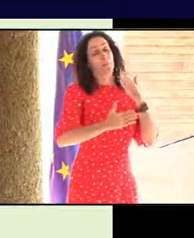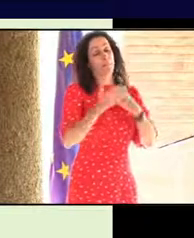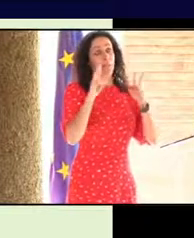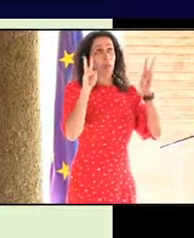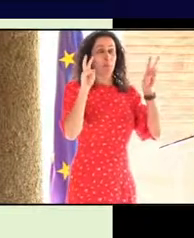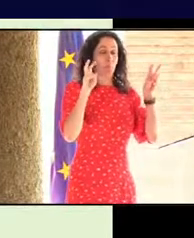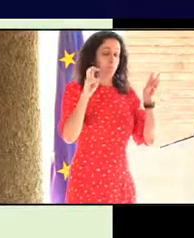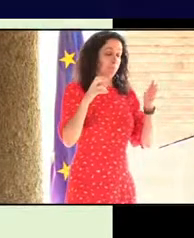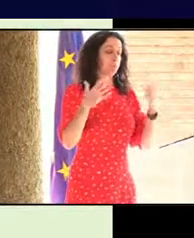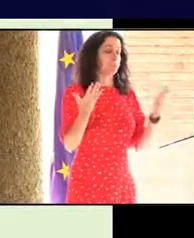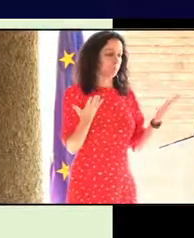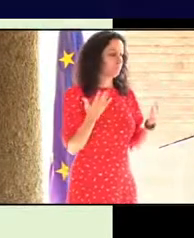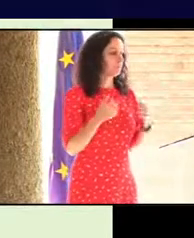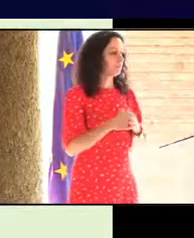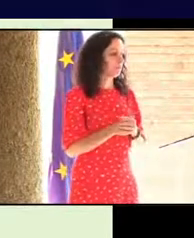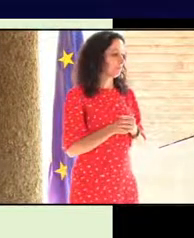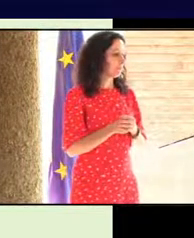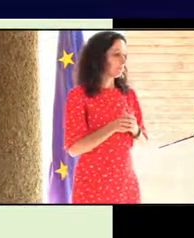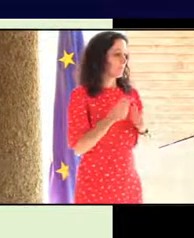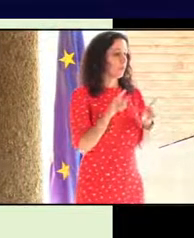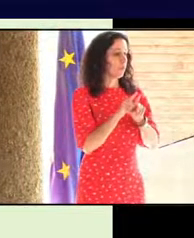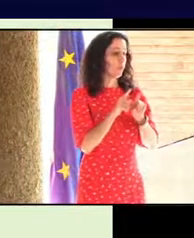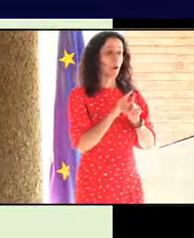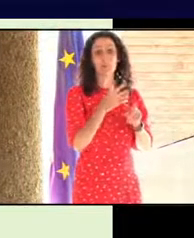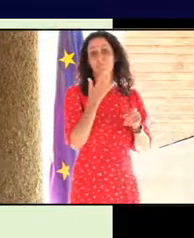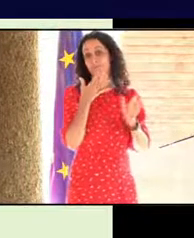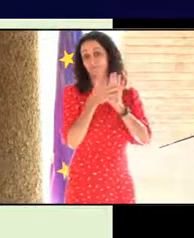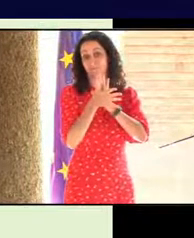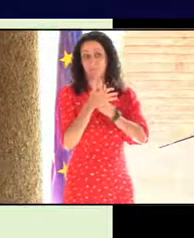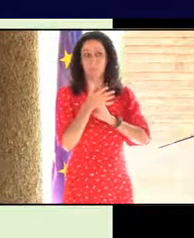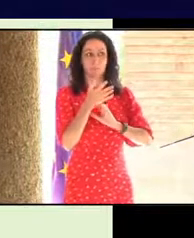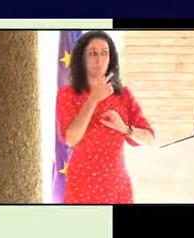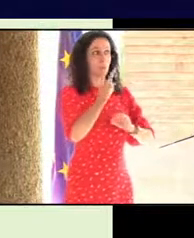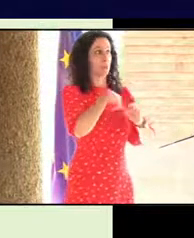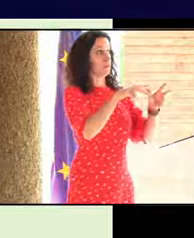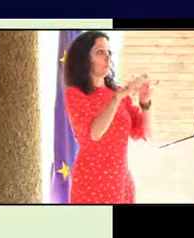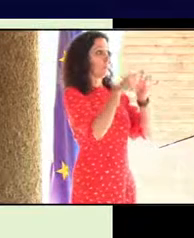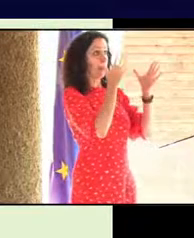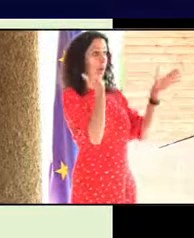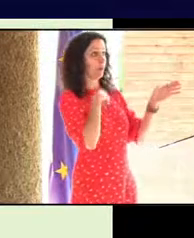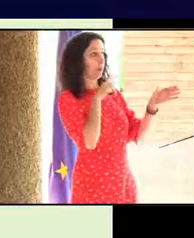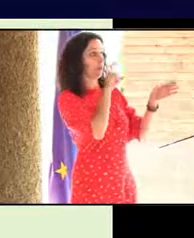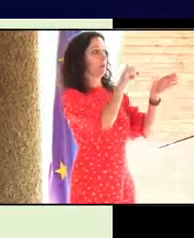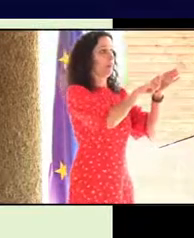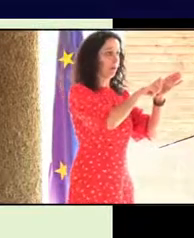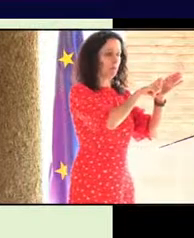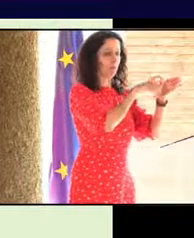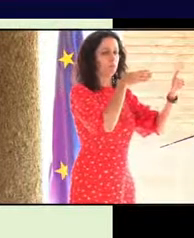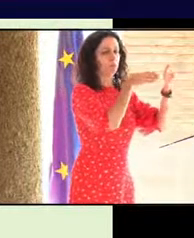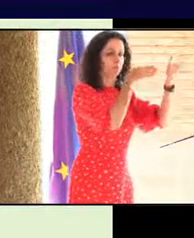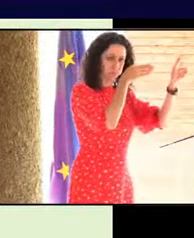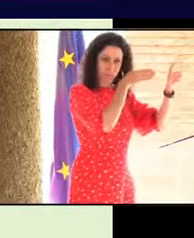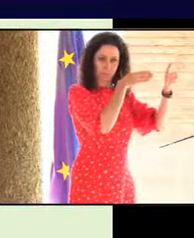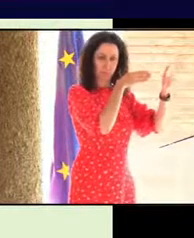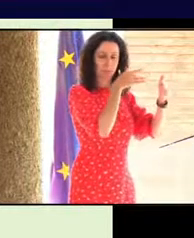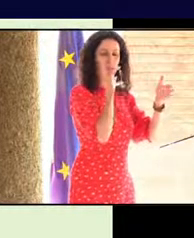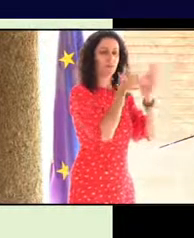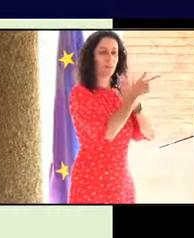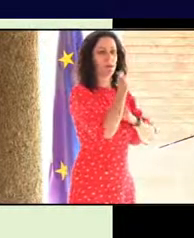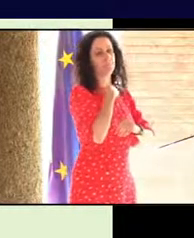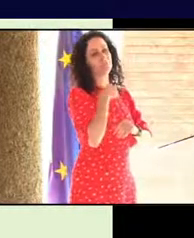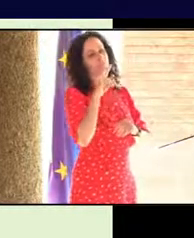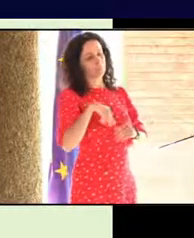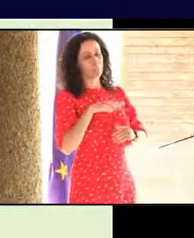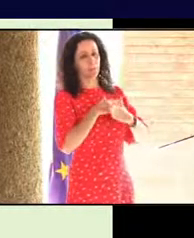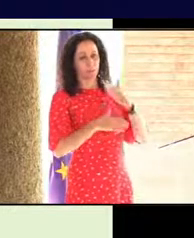suelen utilizar bastante y quería hacer una aclaración discapacitados sí somos personas que tenemos discapacidad Por qué Porque a la